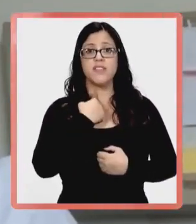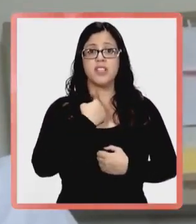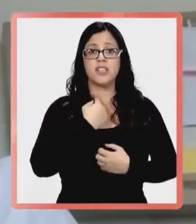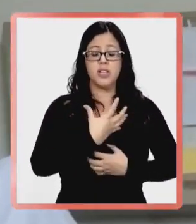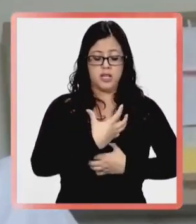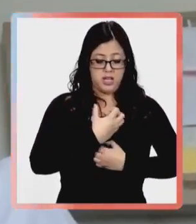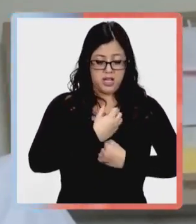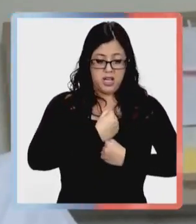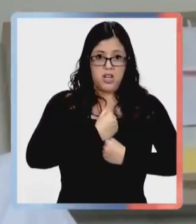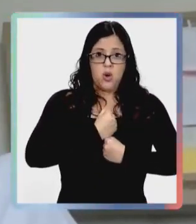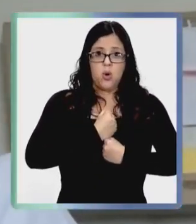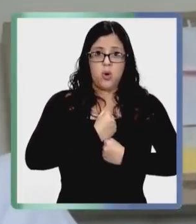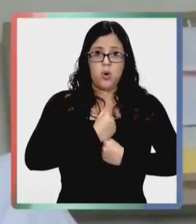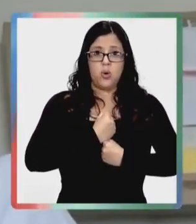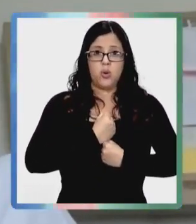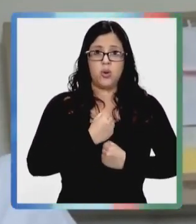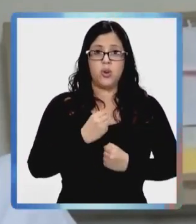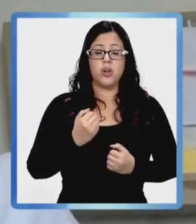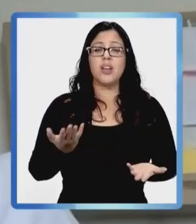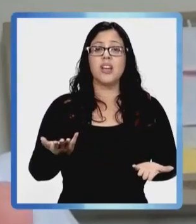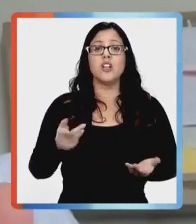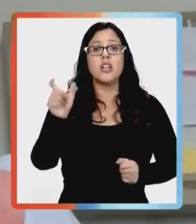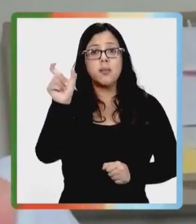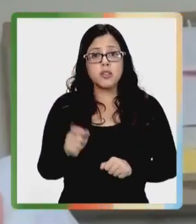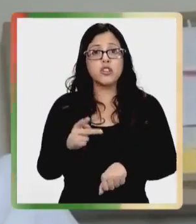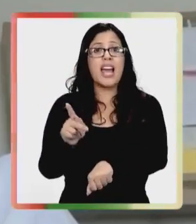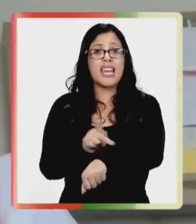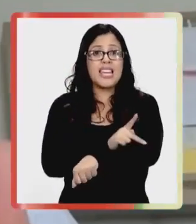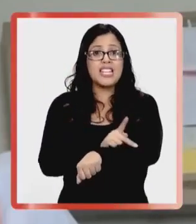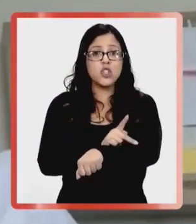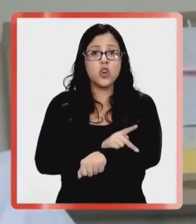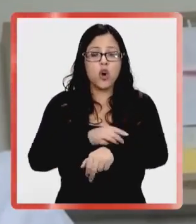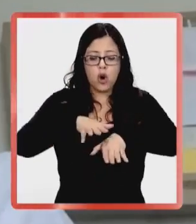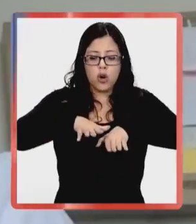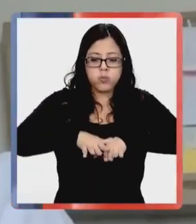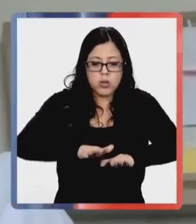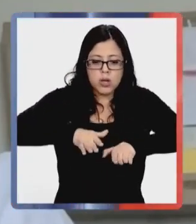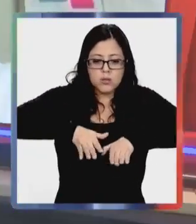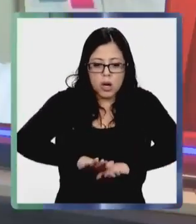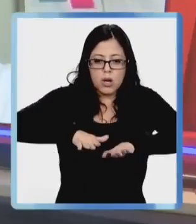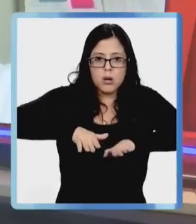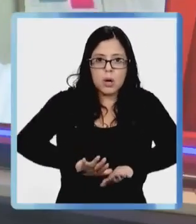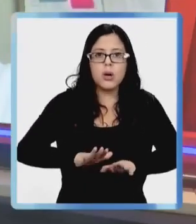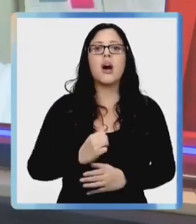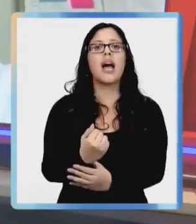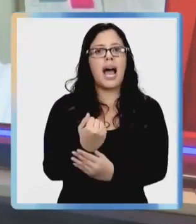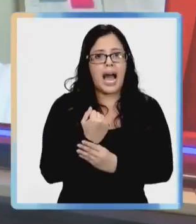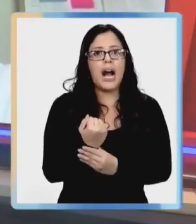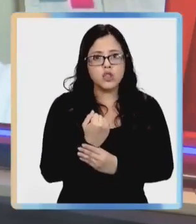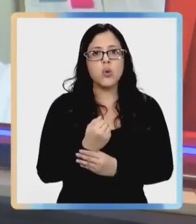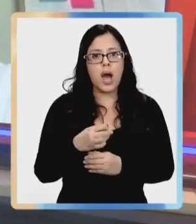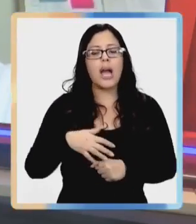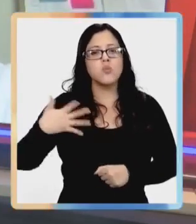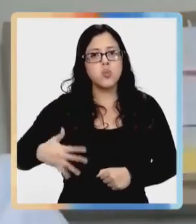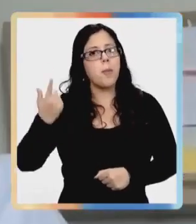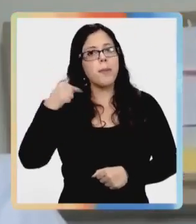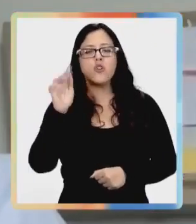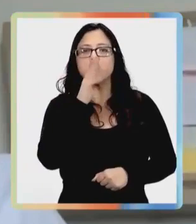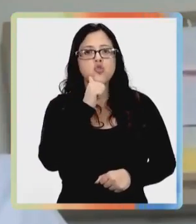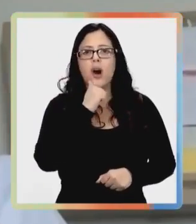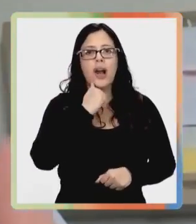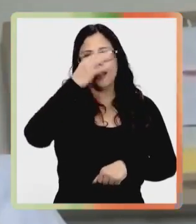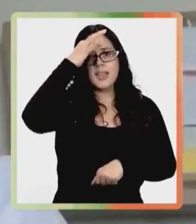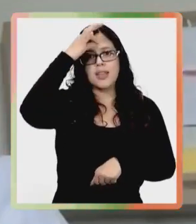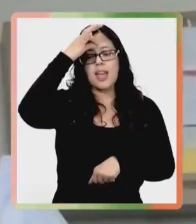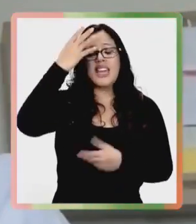llamamos atelectasia, no sin aire. Por lo tanto, el kinesiólogo es súper importante. Pero en síntesis, no tenemos